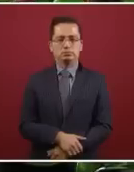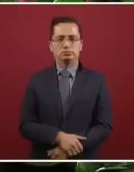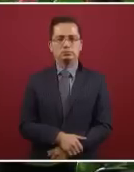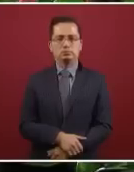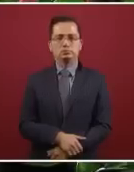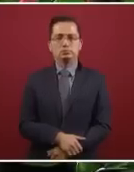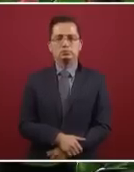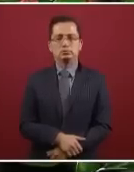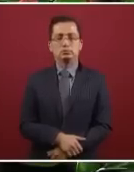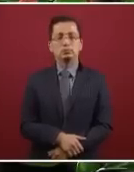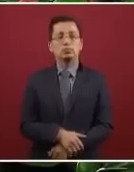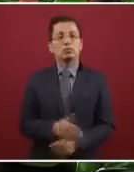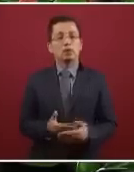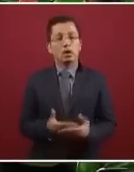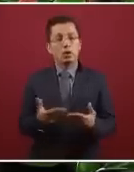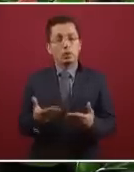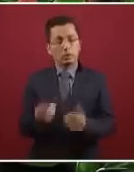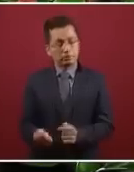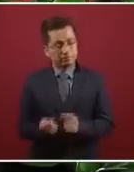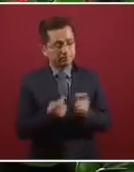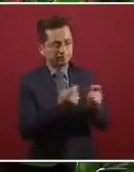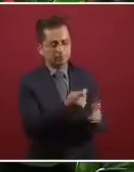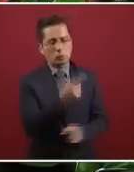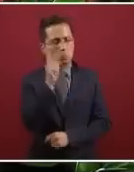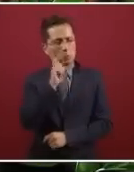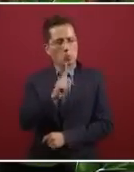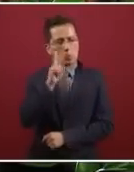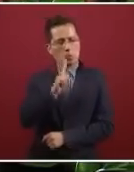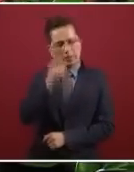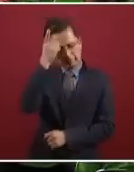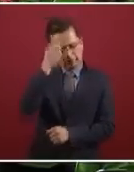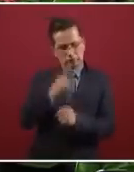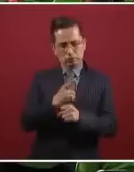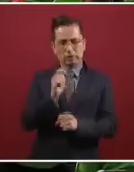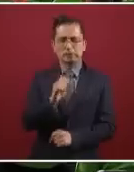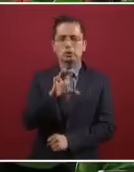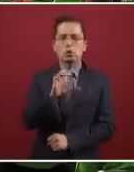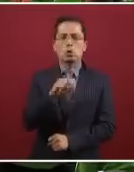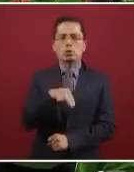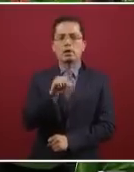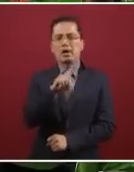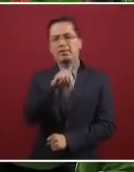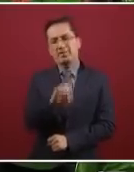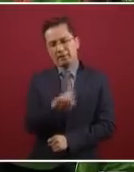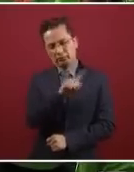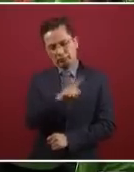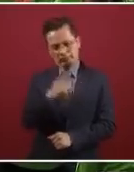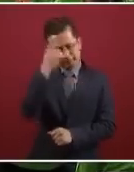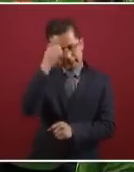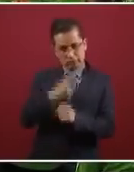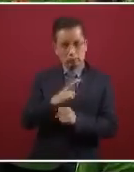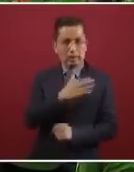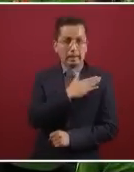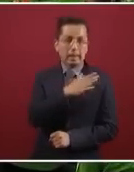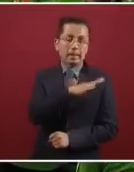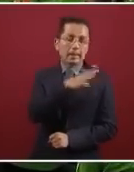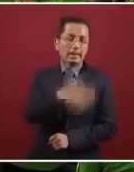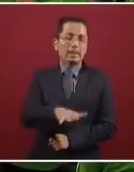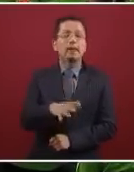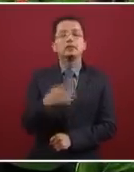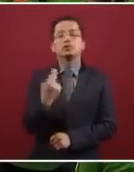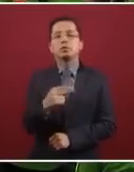Para dar inicio, escuchemos el mensaje de la directora general de la Comisión Nacional de Cultura Física y Deporte, Ana Gabriela